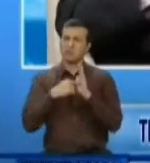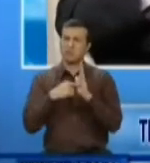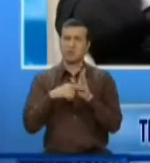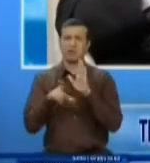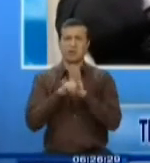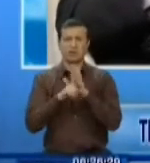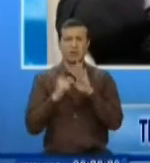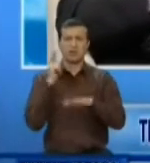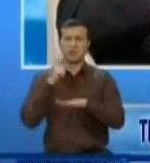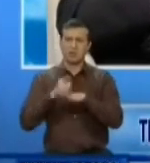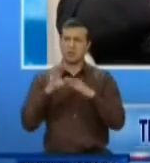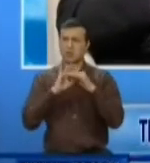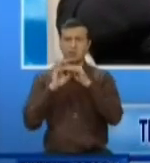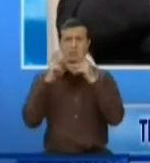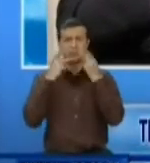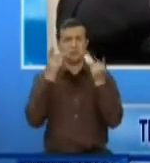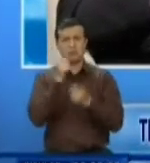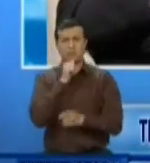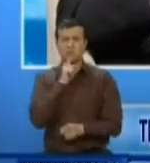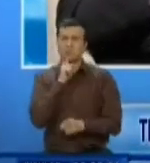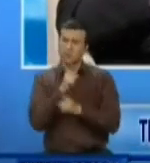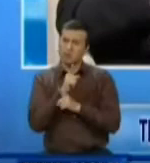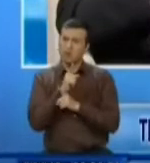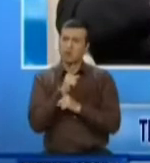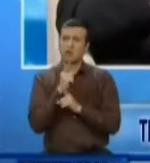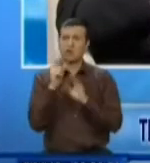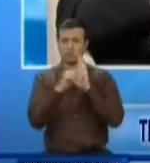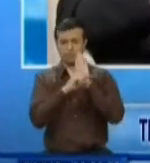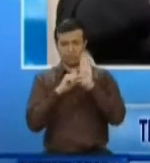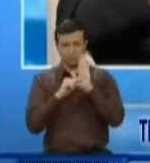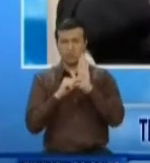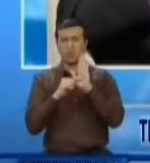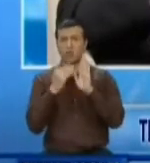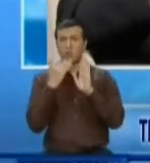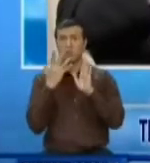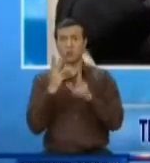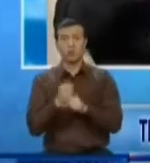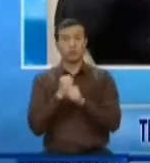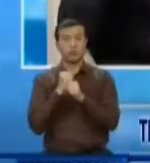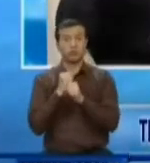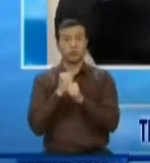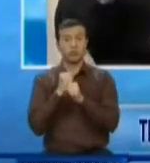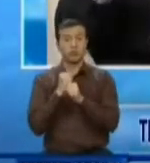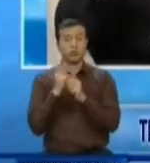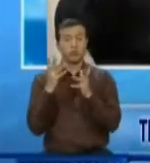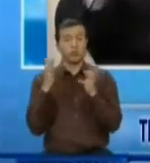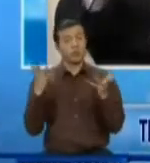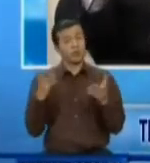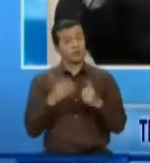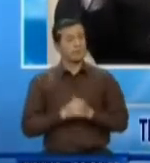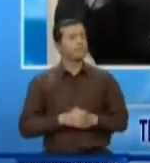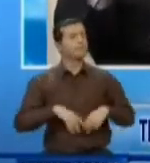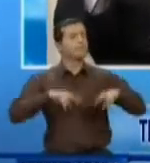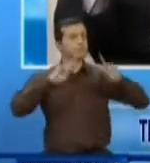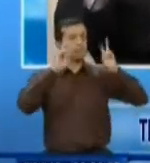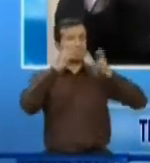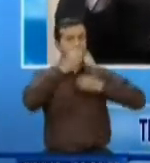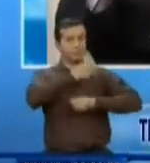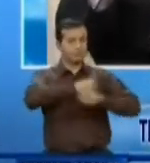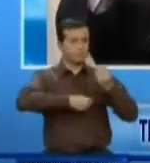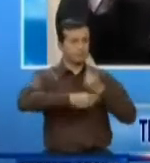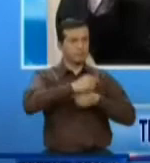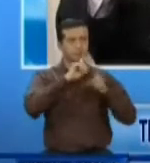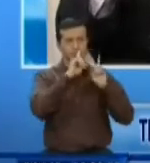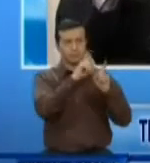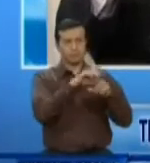pretende fomentar la alianza público-privada no puede tener elementos que menoscaben la seguridad único que ahora vamos a temas de inversión en